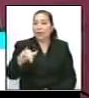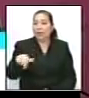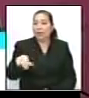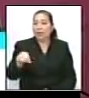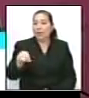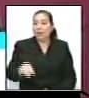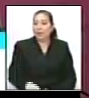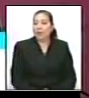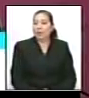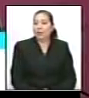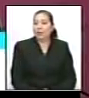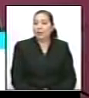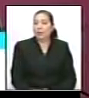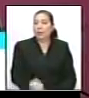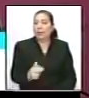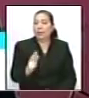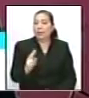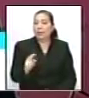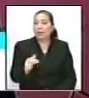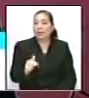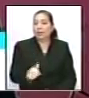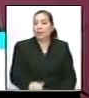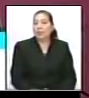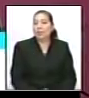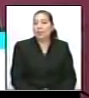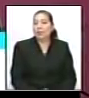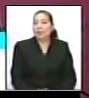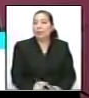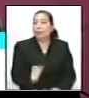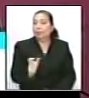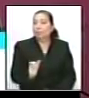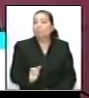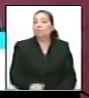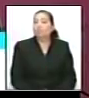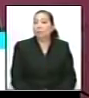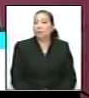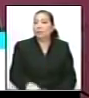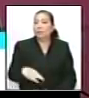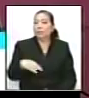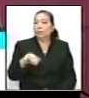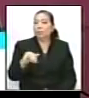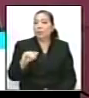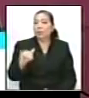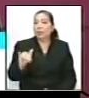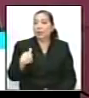el congresista Marco Arana, los congresistas también Marco Miyashiro